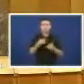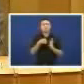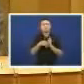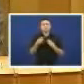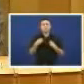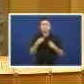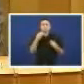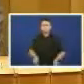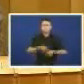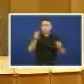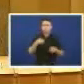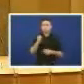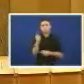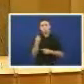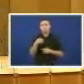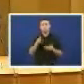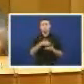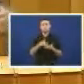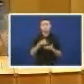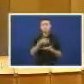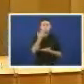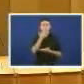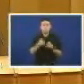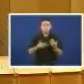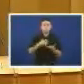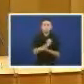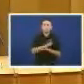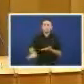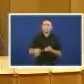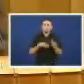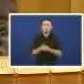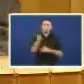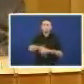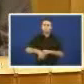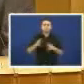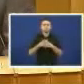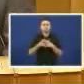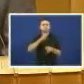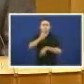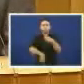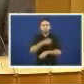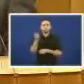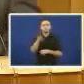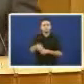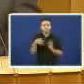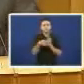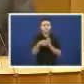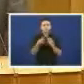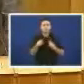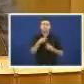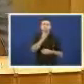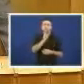cousas a gratuidade dos libros de texto e o aceso aos bens culturais a mellora da calidad de vida facilitando a